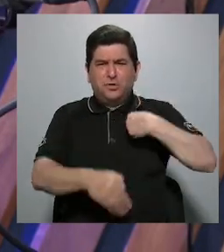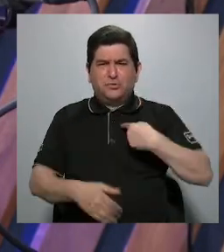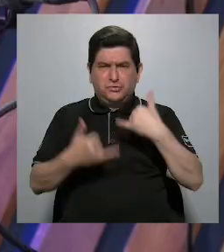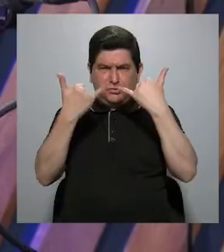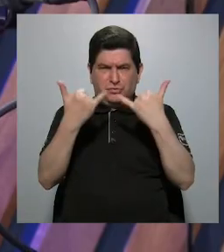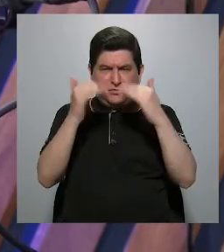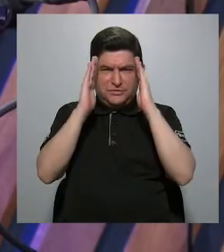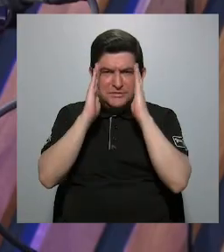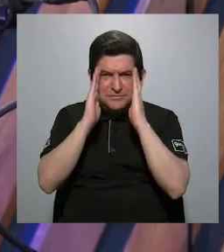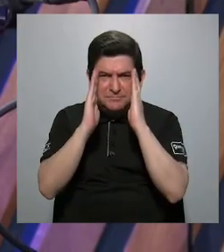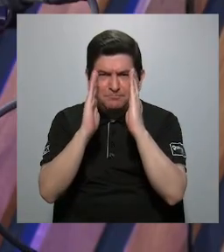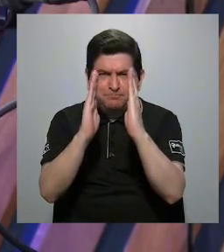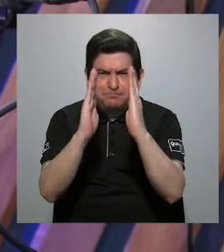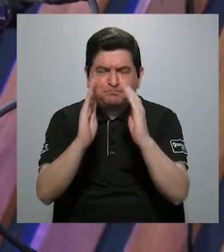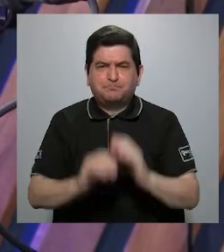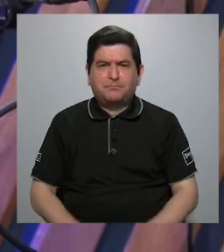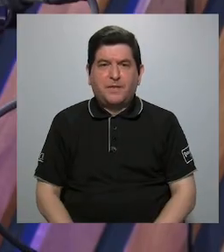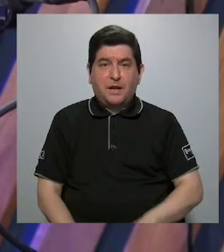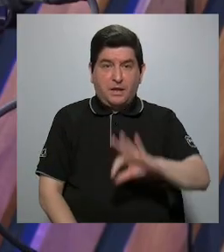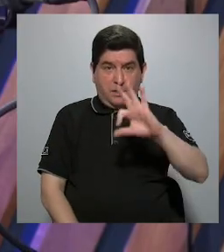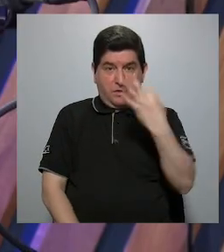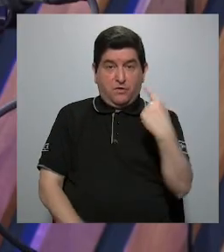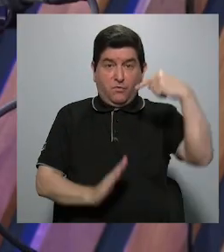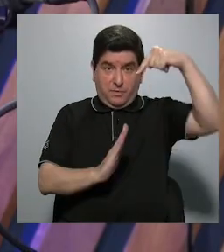años me he dedicado